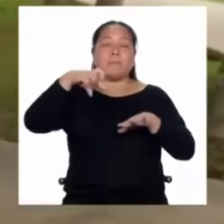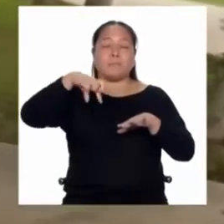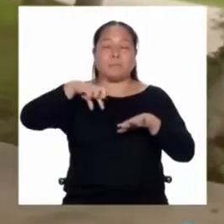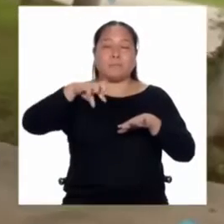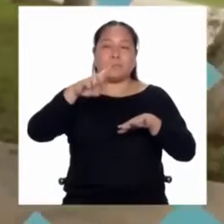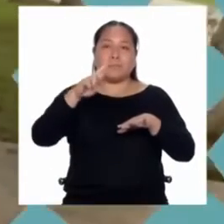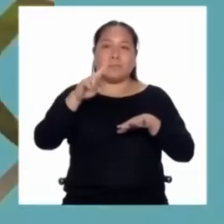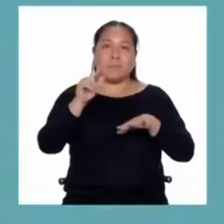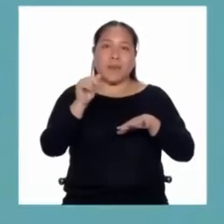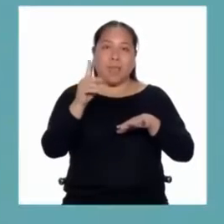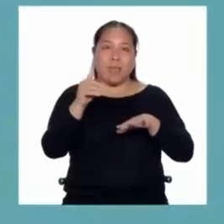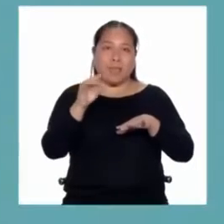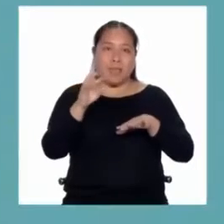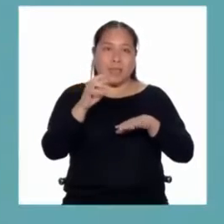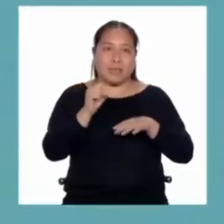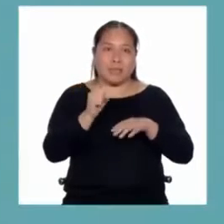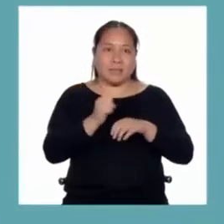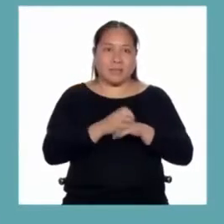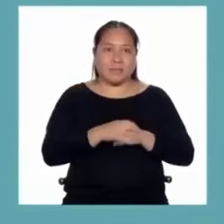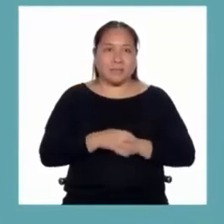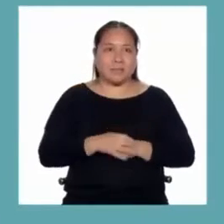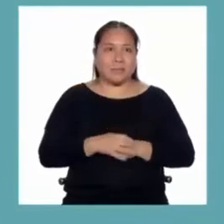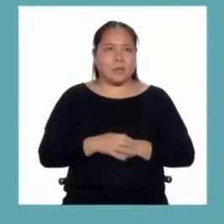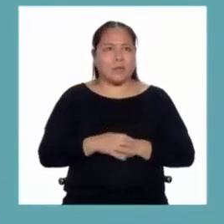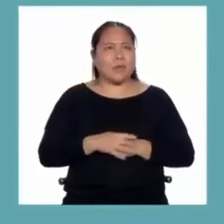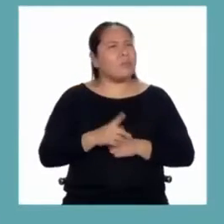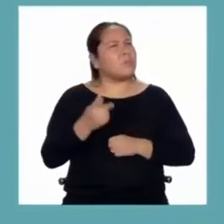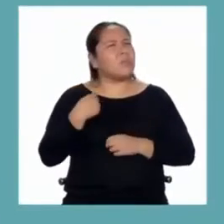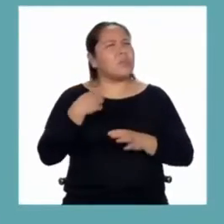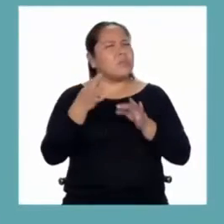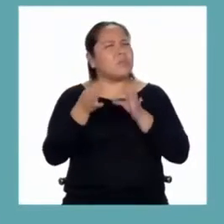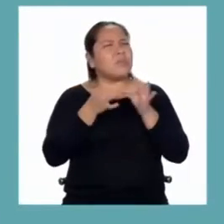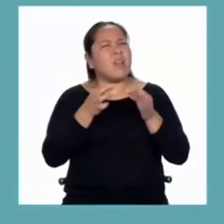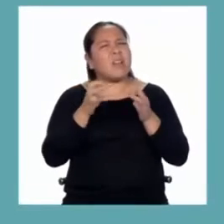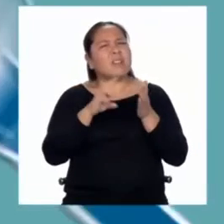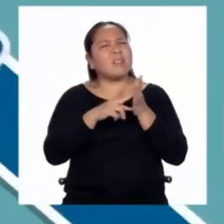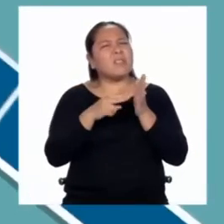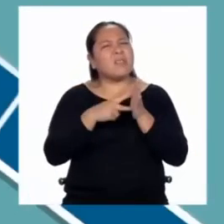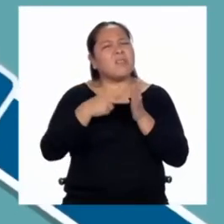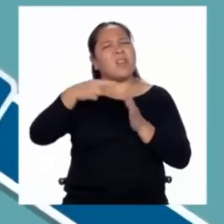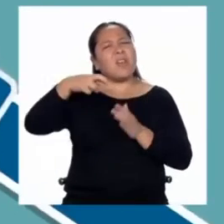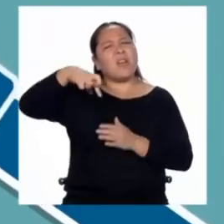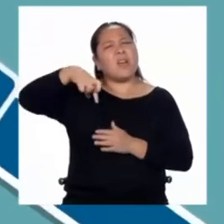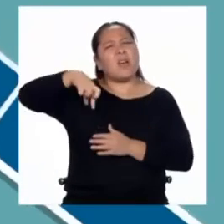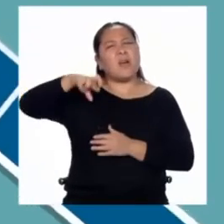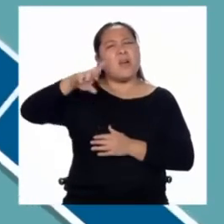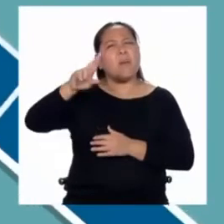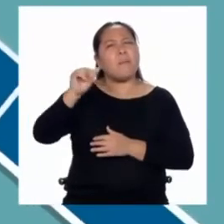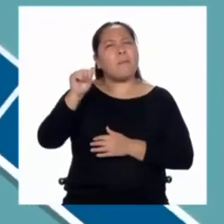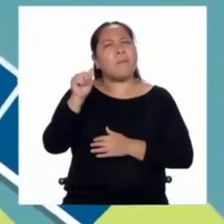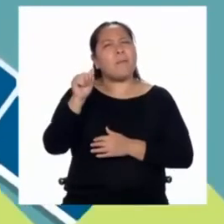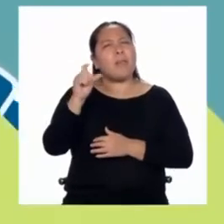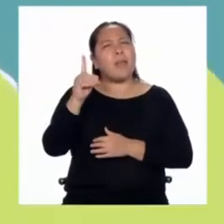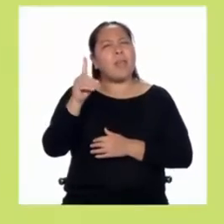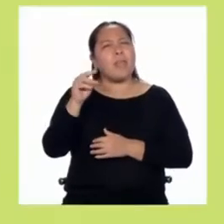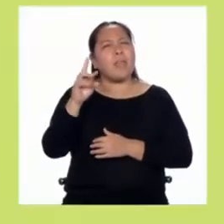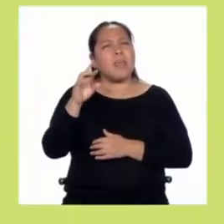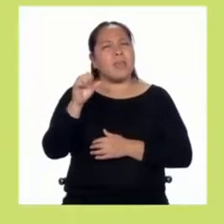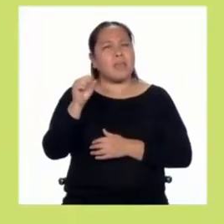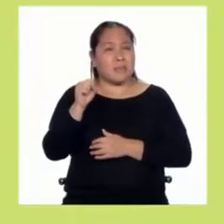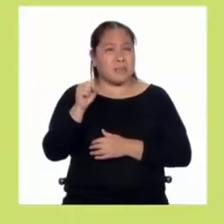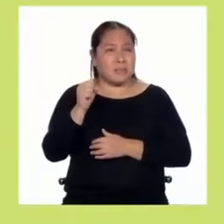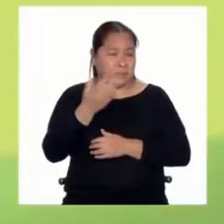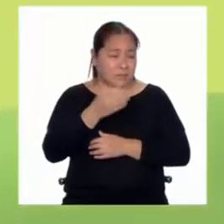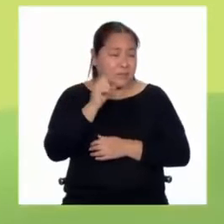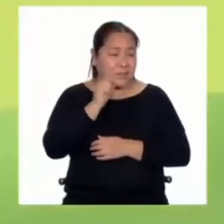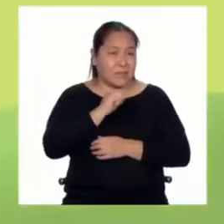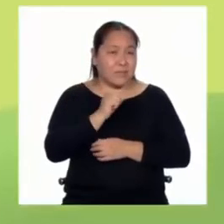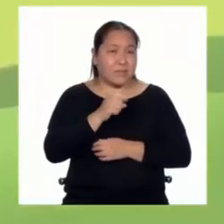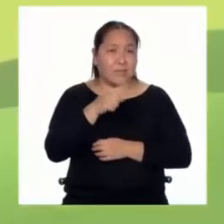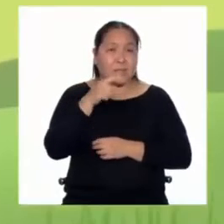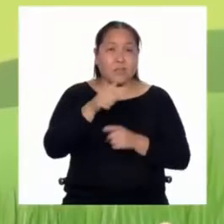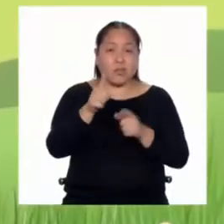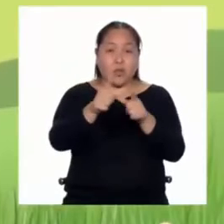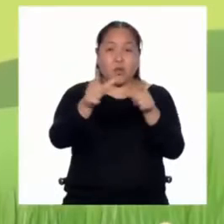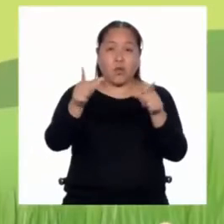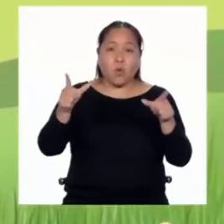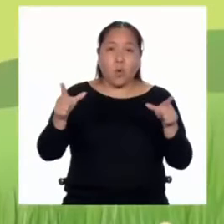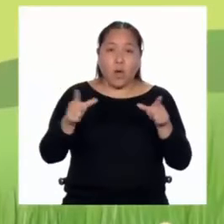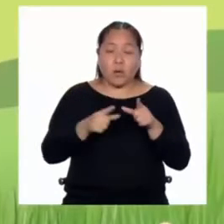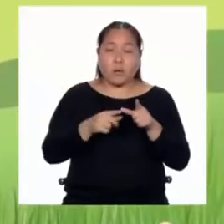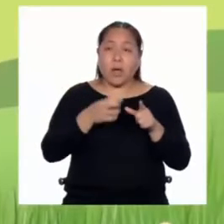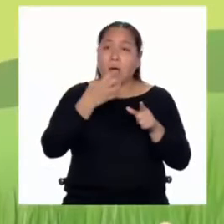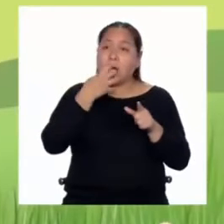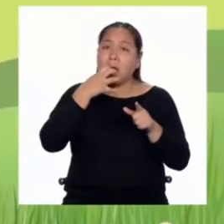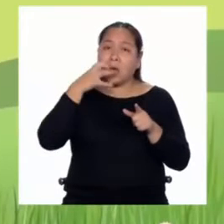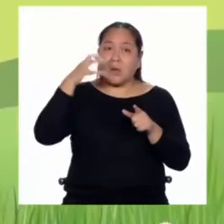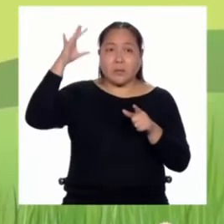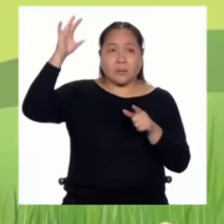verlo. Hola, ¿me explican qué son las praderas? Claro que sí, Helga. Las praderas son ambientes templados,